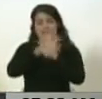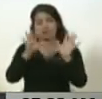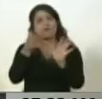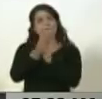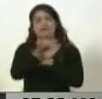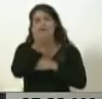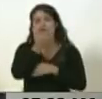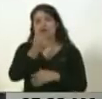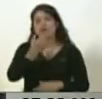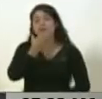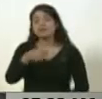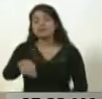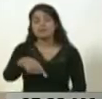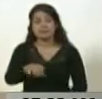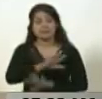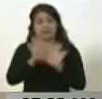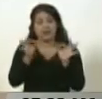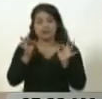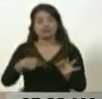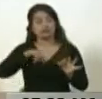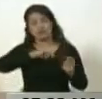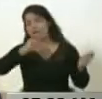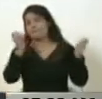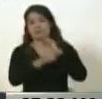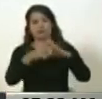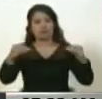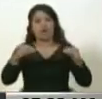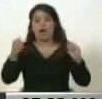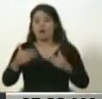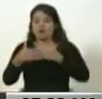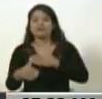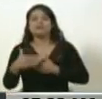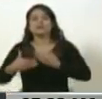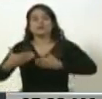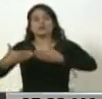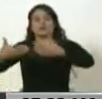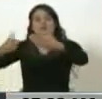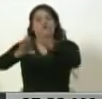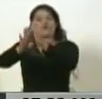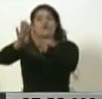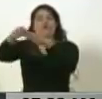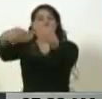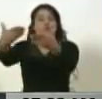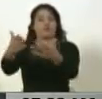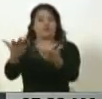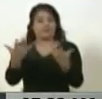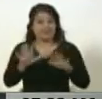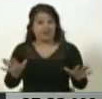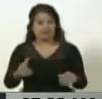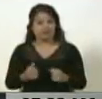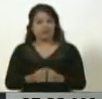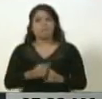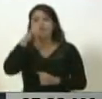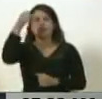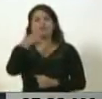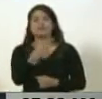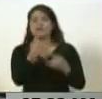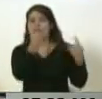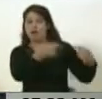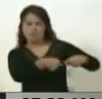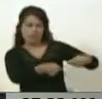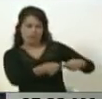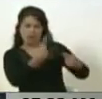en diciembre. Lo logramos desmontar. Ahora estamos en una fase de recuperación. El presidente muy bien lo ha señalado. No me voy a dejar distraer ante